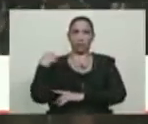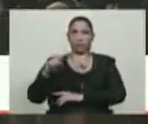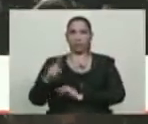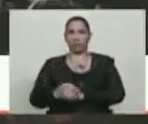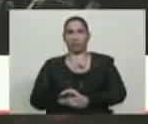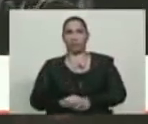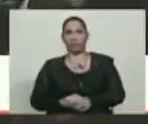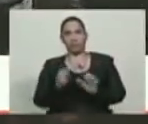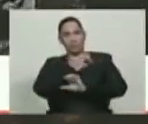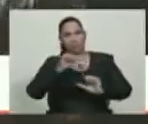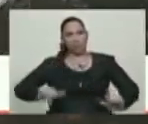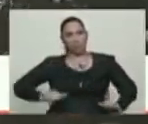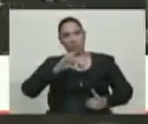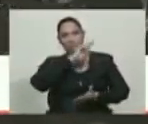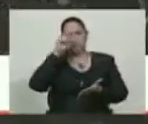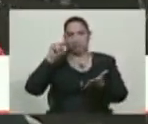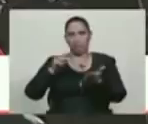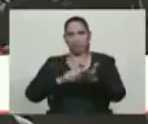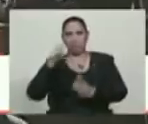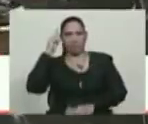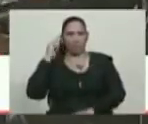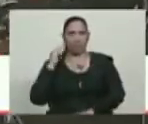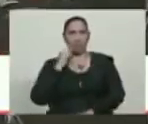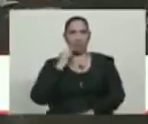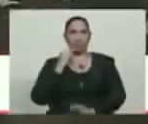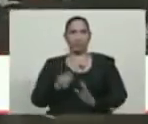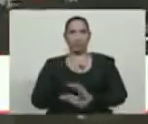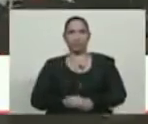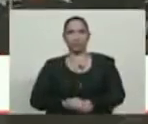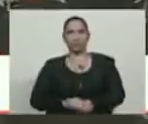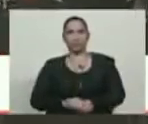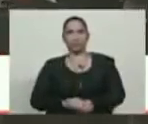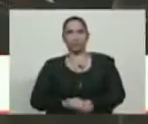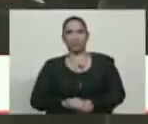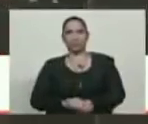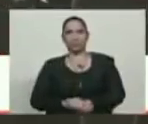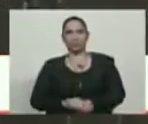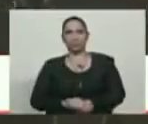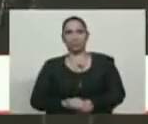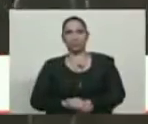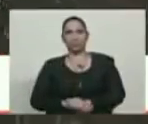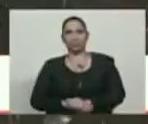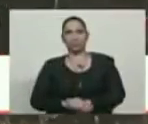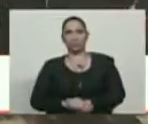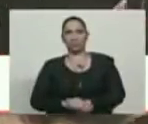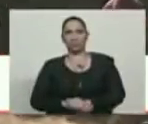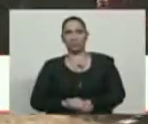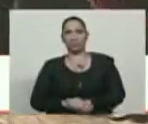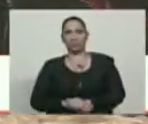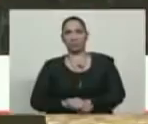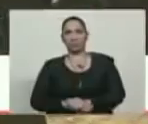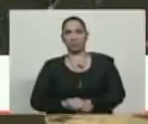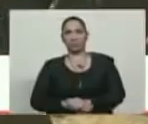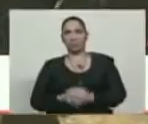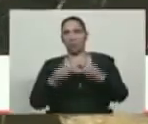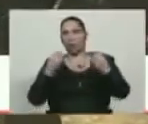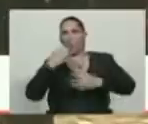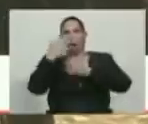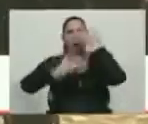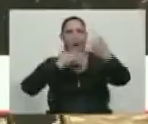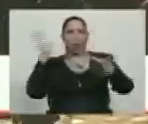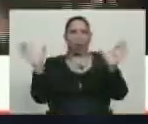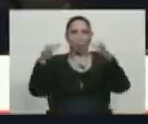la Guardia Nacional Bolivariana en todos los grupos como tiene el comando.